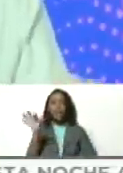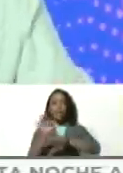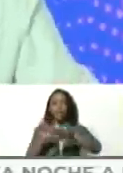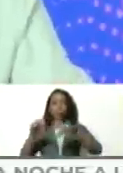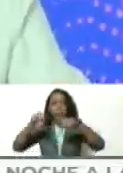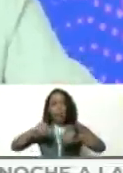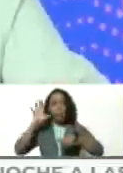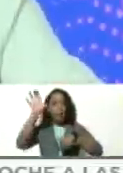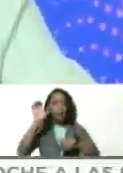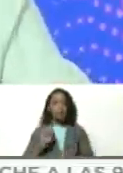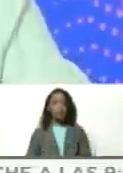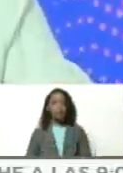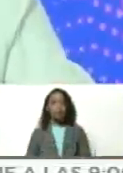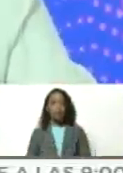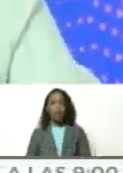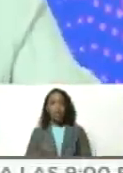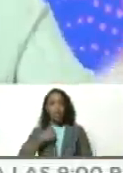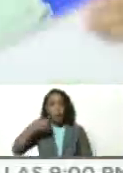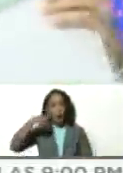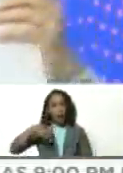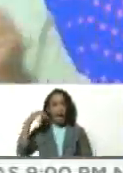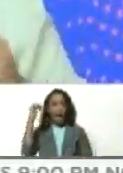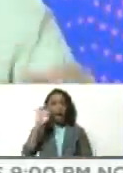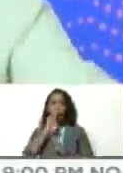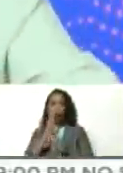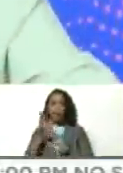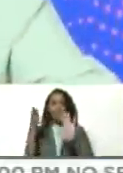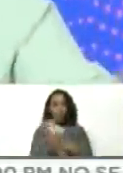país. Aquí tengo los resultados.